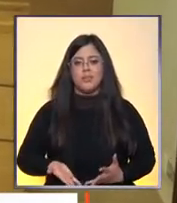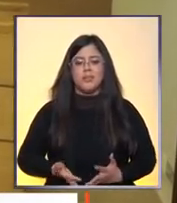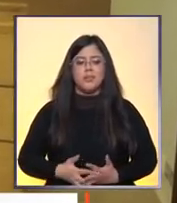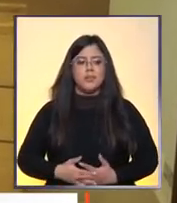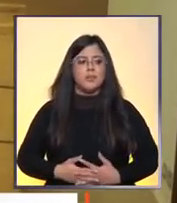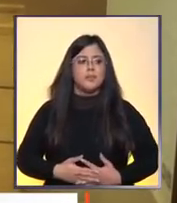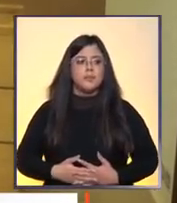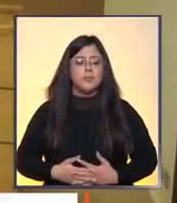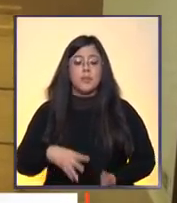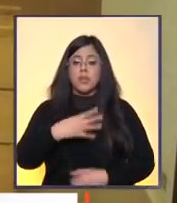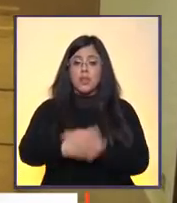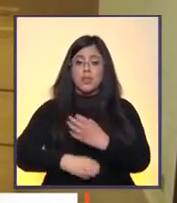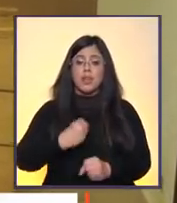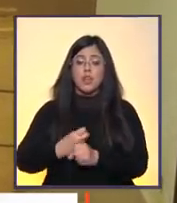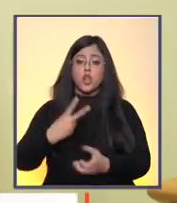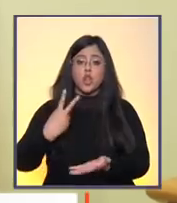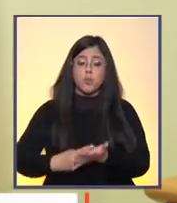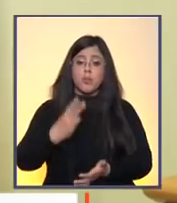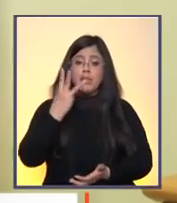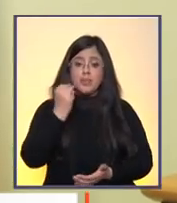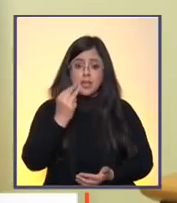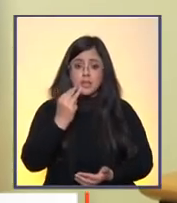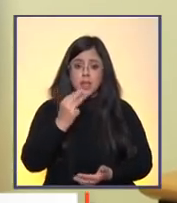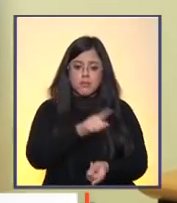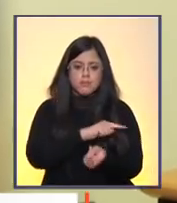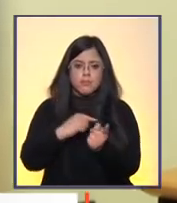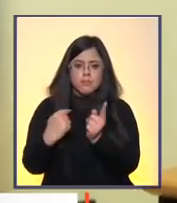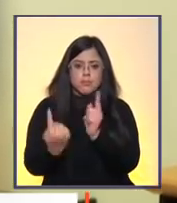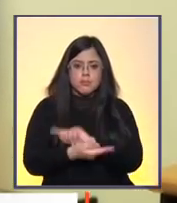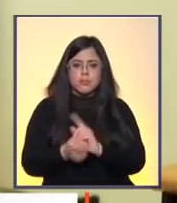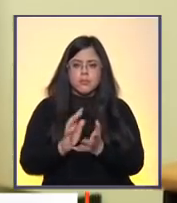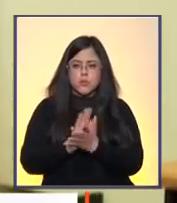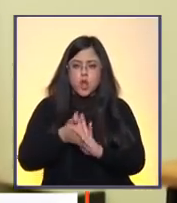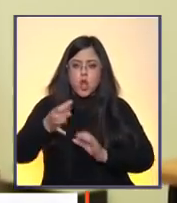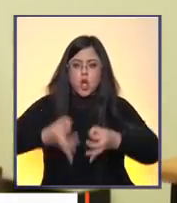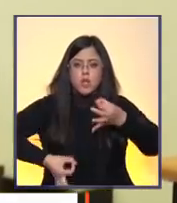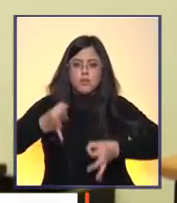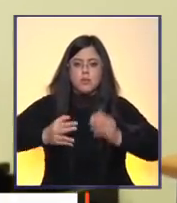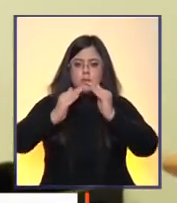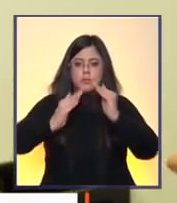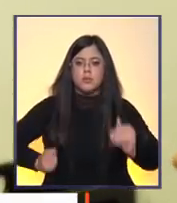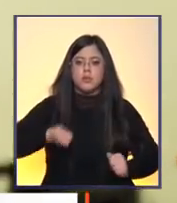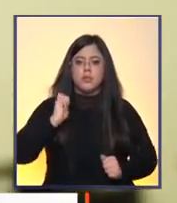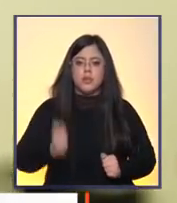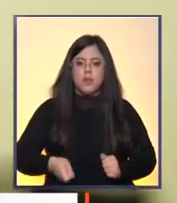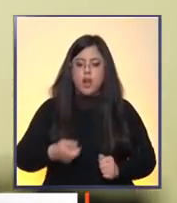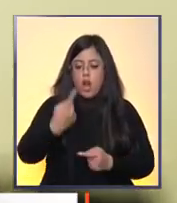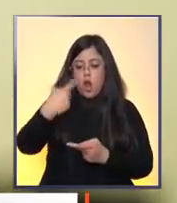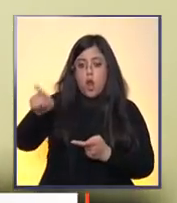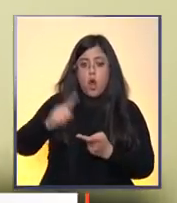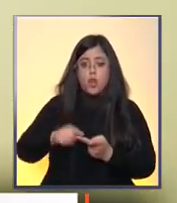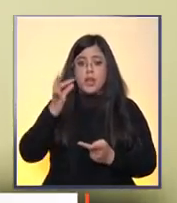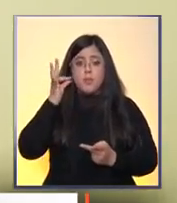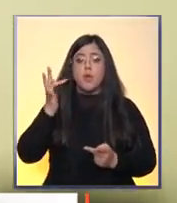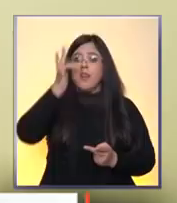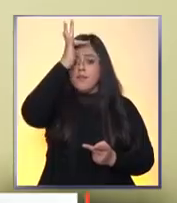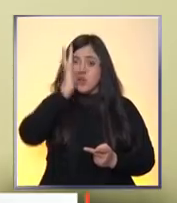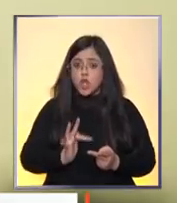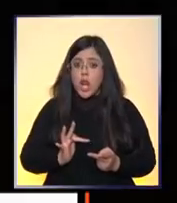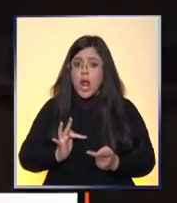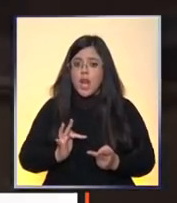Fue el 2013 cuando cambia todo en este tribunal. Otra funcionaria sufre acoso y decide